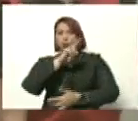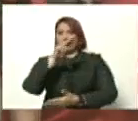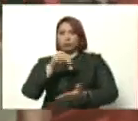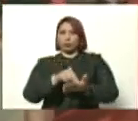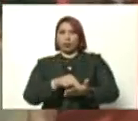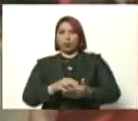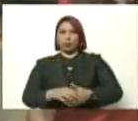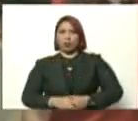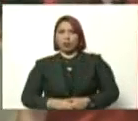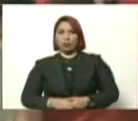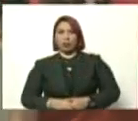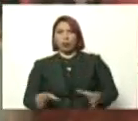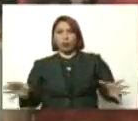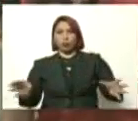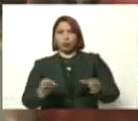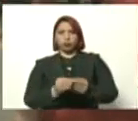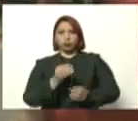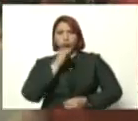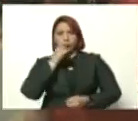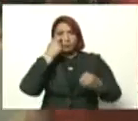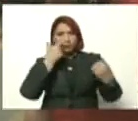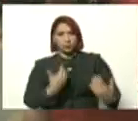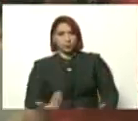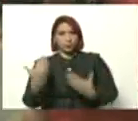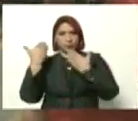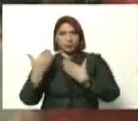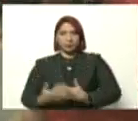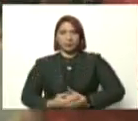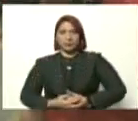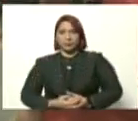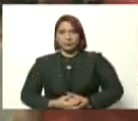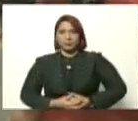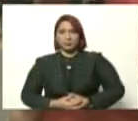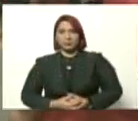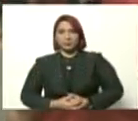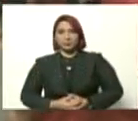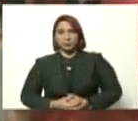nacional. Con esta información, yo retorno al contacto a los estudios de Venezolana de Televisión. Adelante.